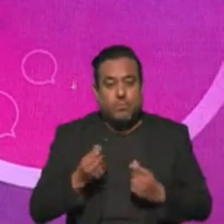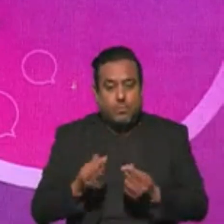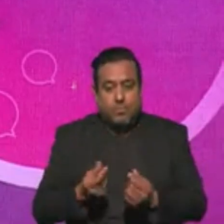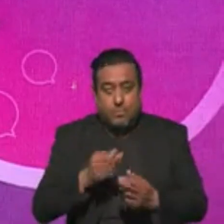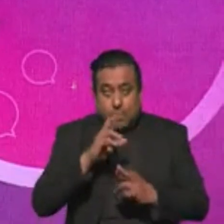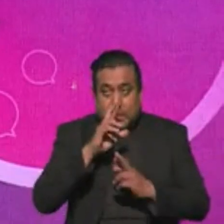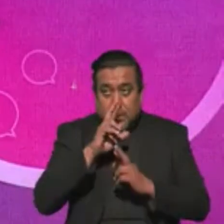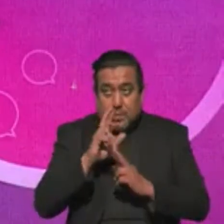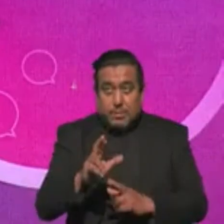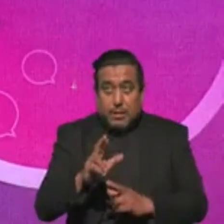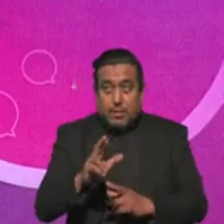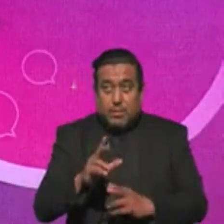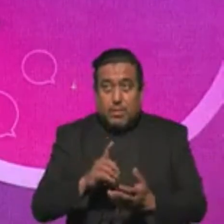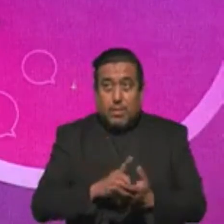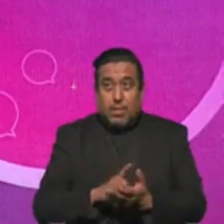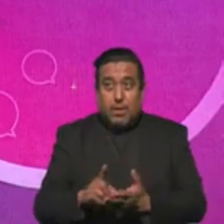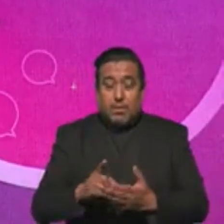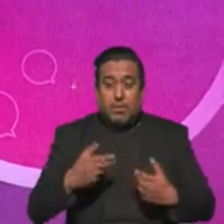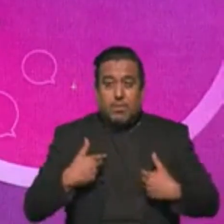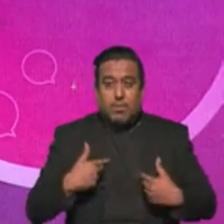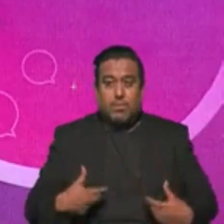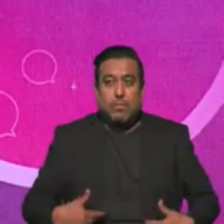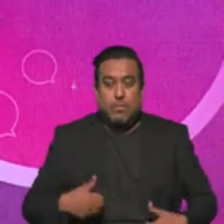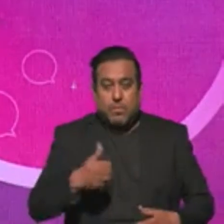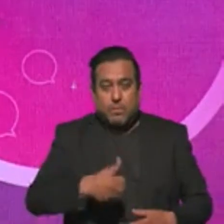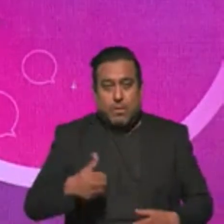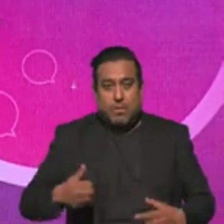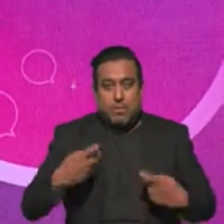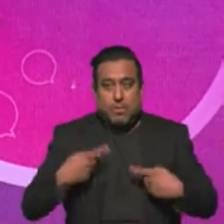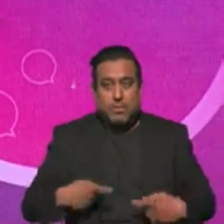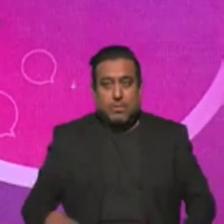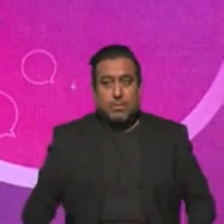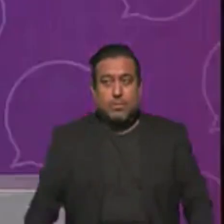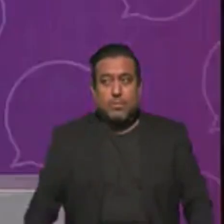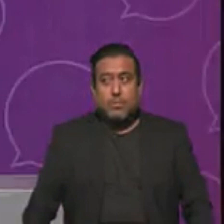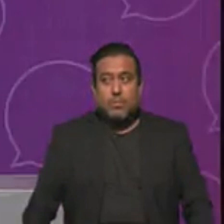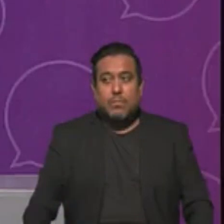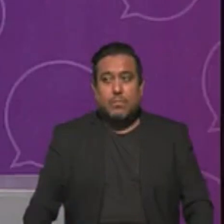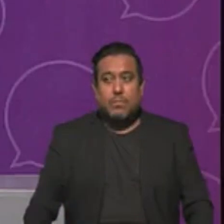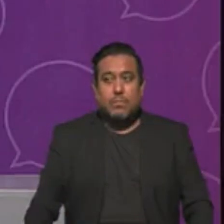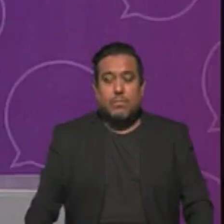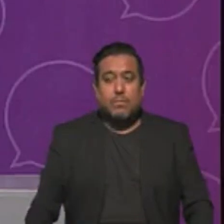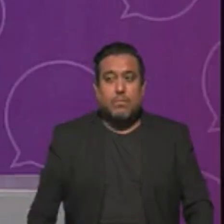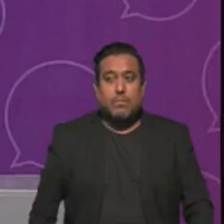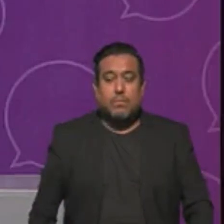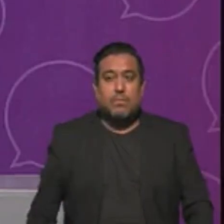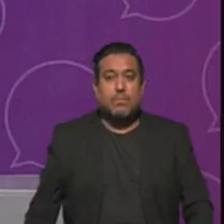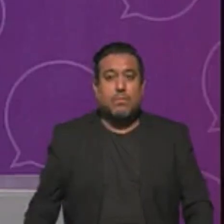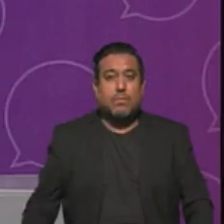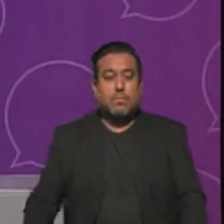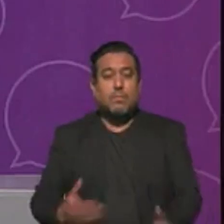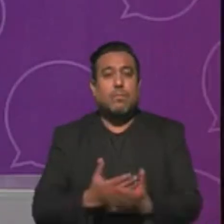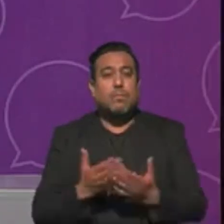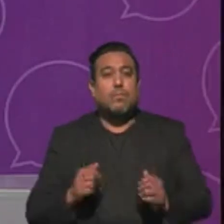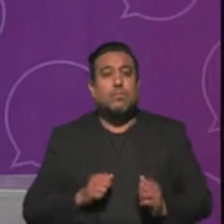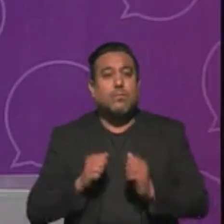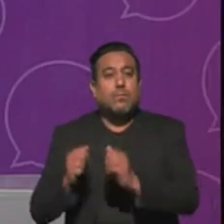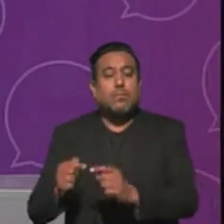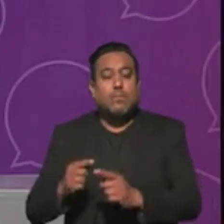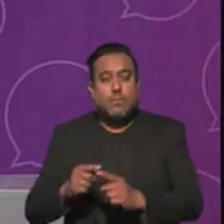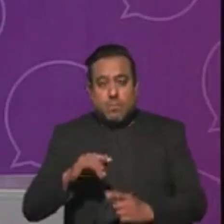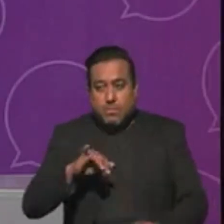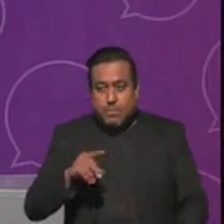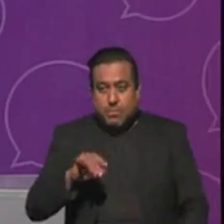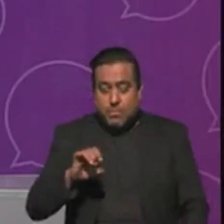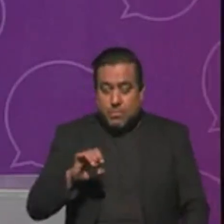respeto al derecho humano que tiene cada uno de los celayenses Gracias candidato escuchamos ahora al candidato Jorge